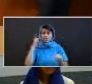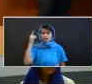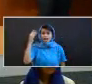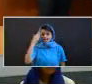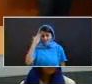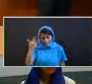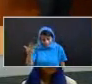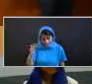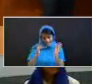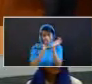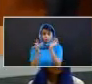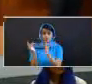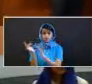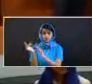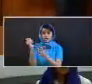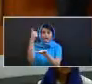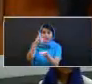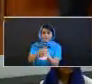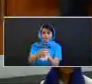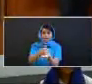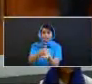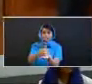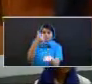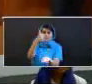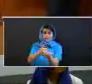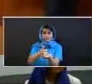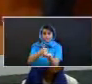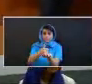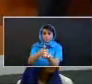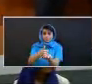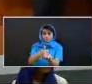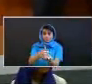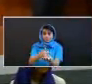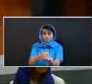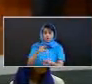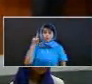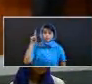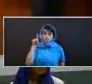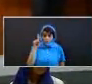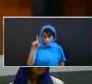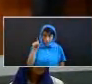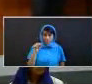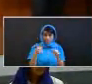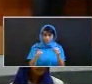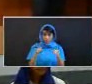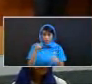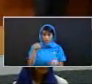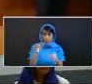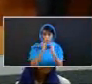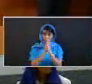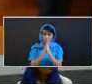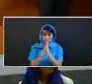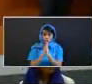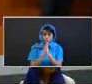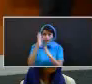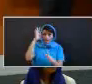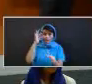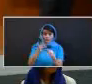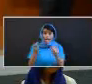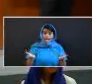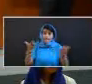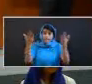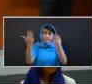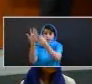Gracias, Jesús. Amén y amén. Si usted hizo esta oración de fe, levante su mano para yo